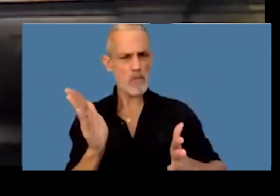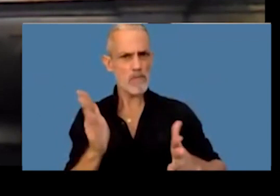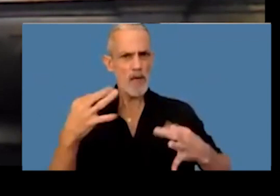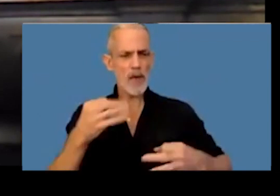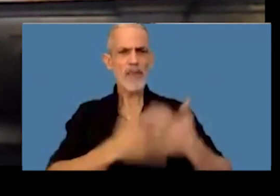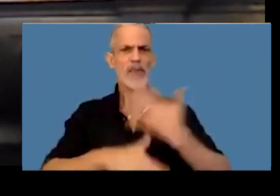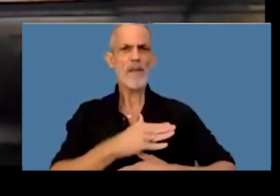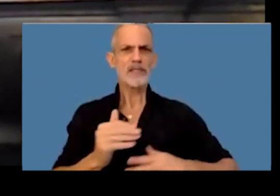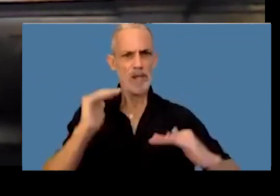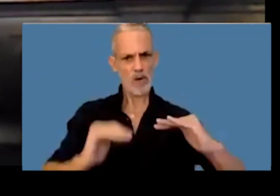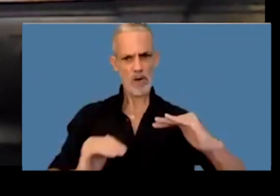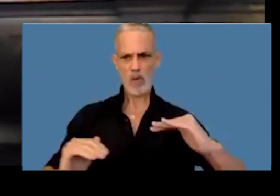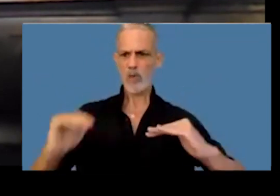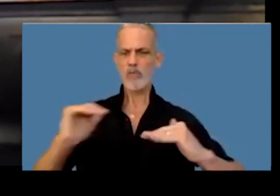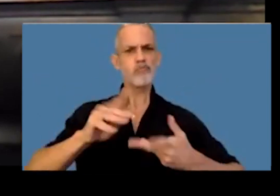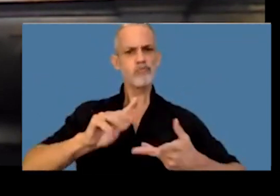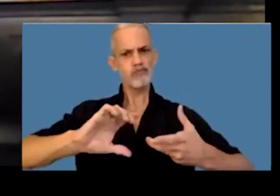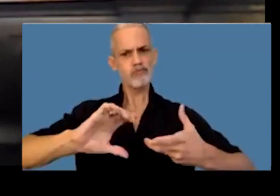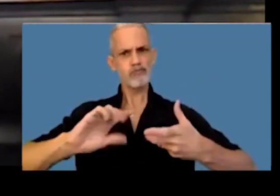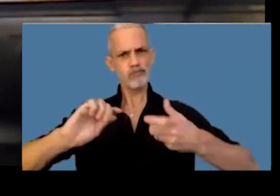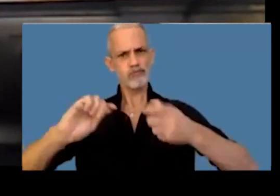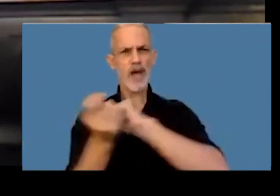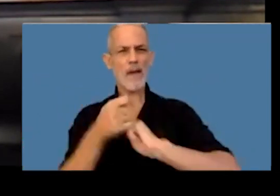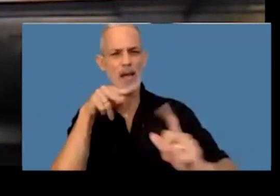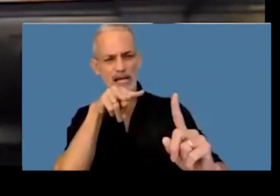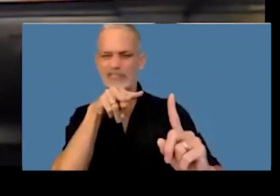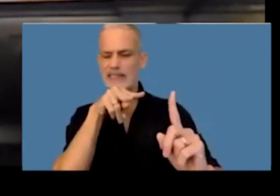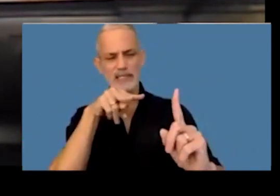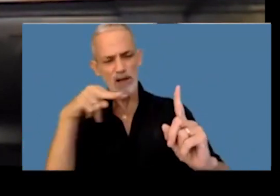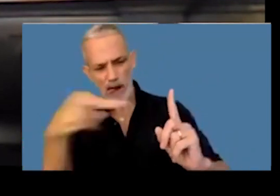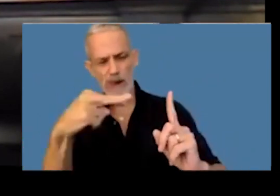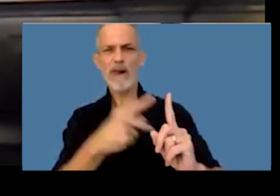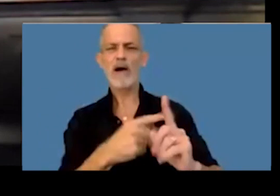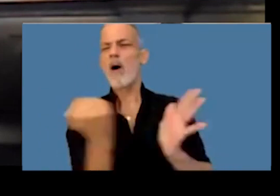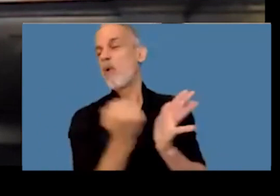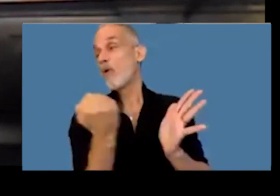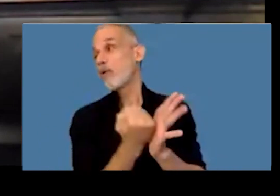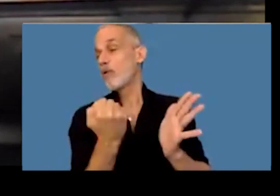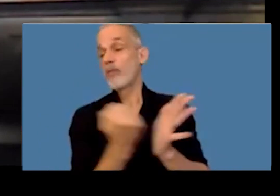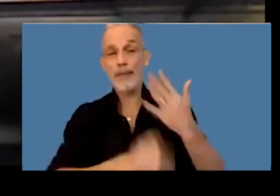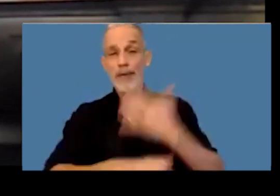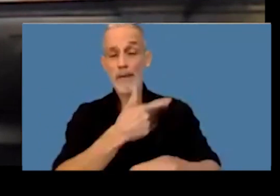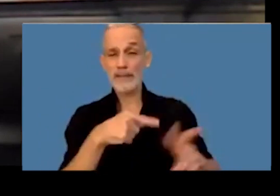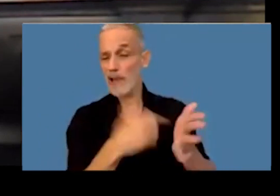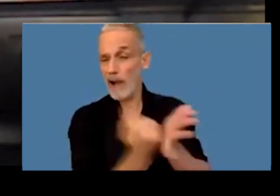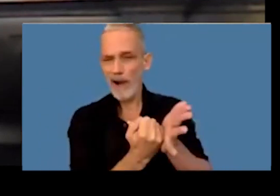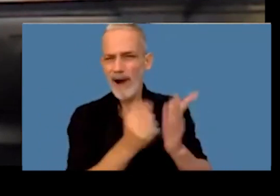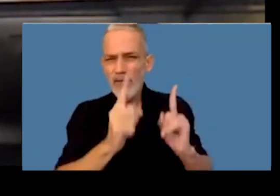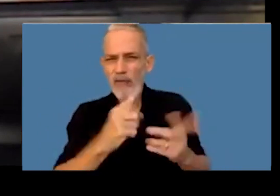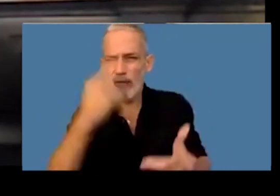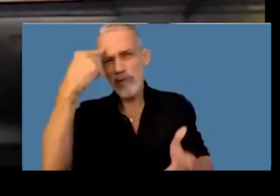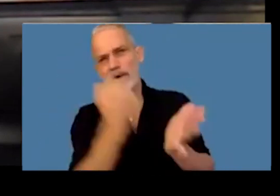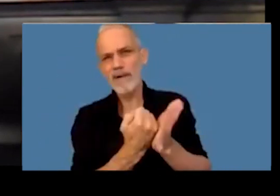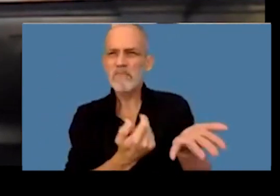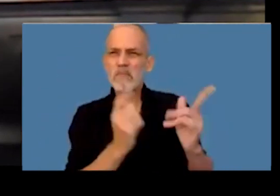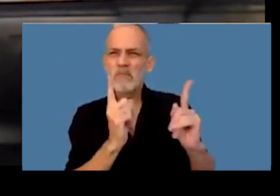a transformarse esta mirada tan arraigada de estigmas y prejuicios que todavía